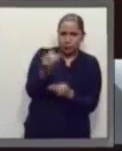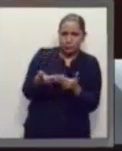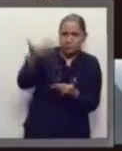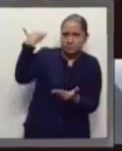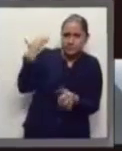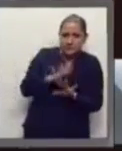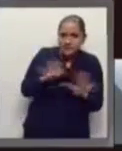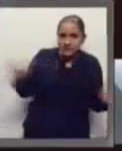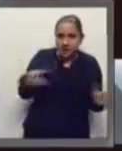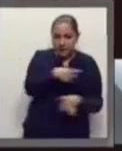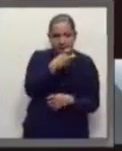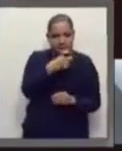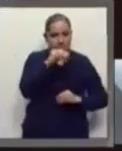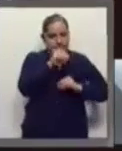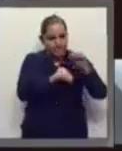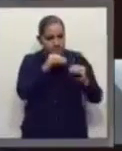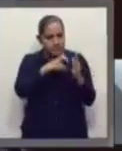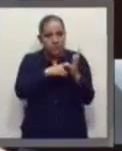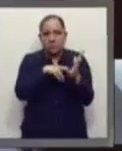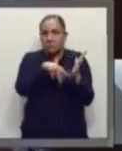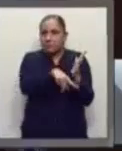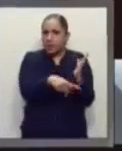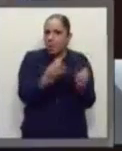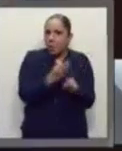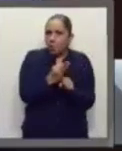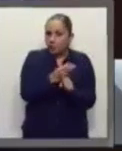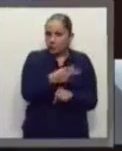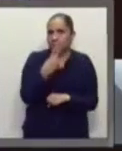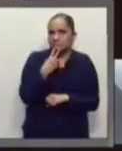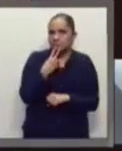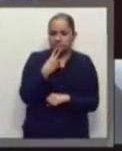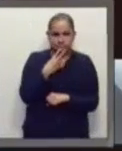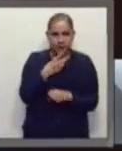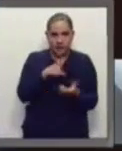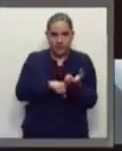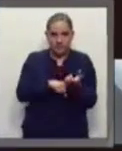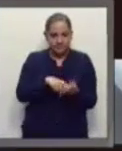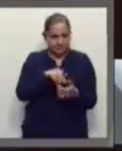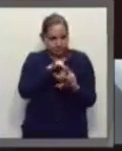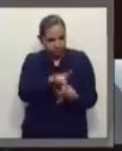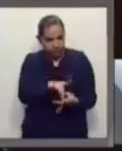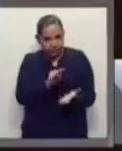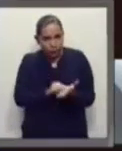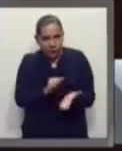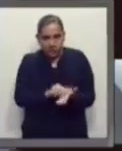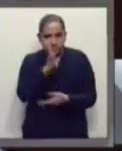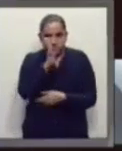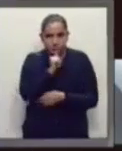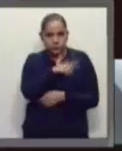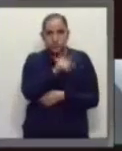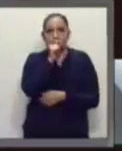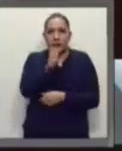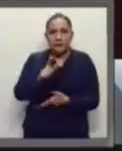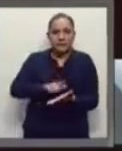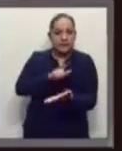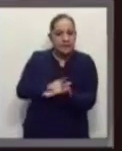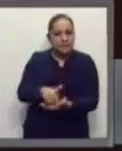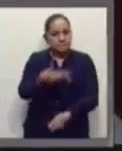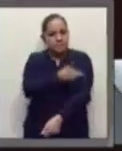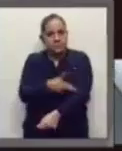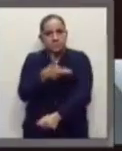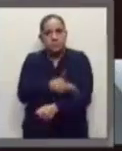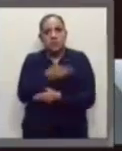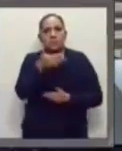podemos revivir una norma que no tiene vigencia con un fraude al proceso legislativo. Proceso legislativo que